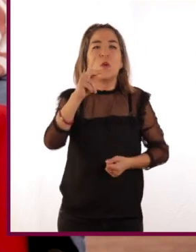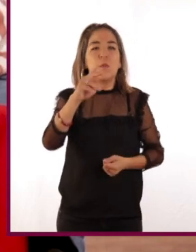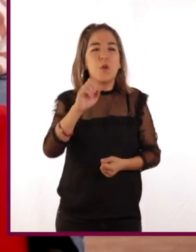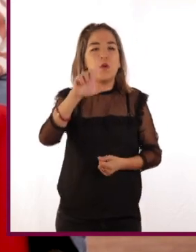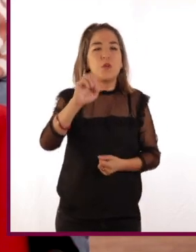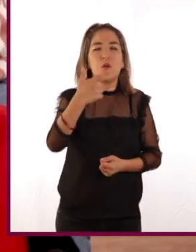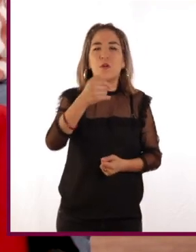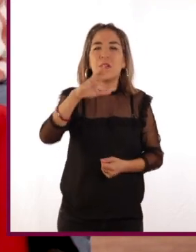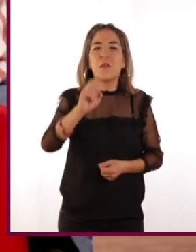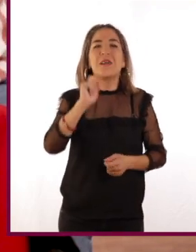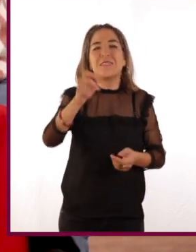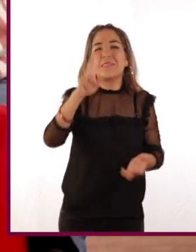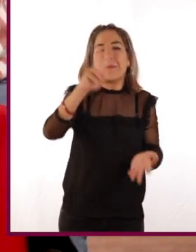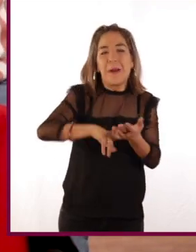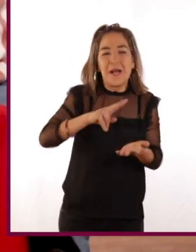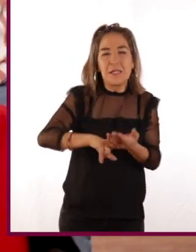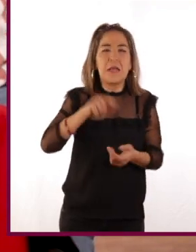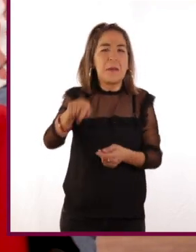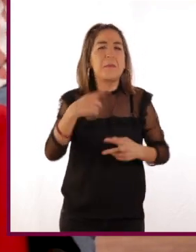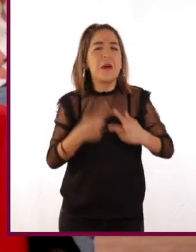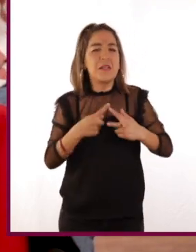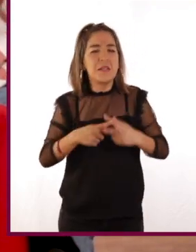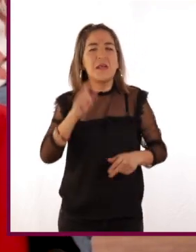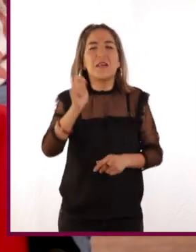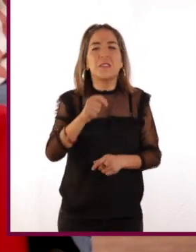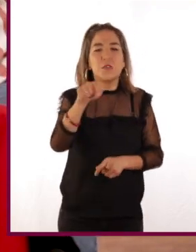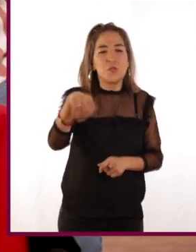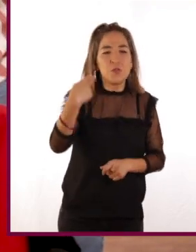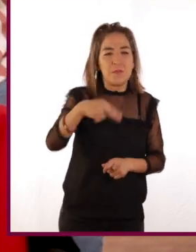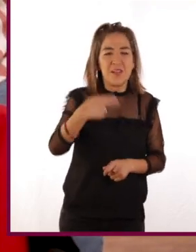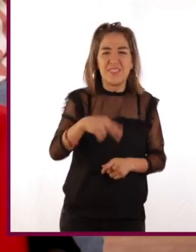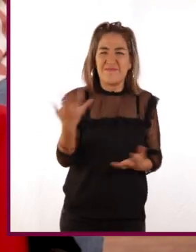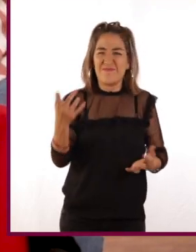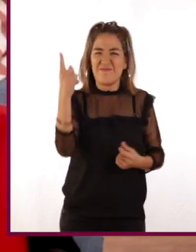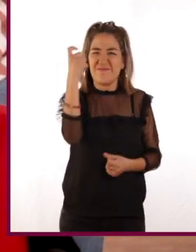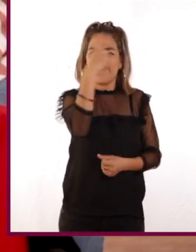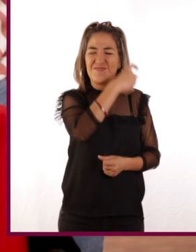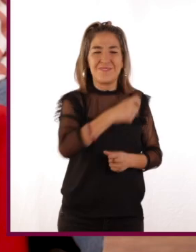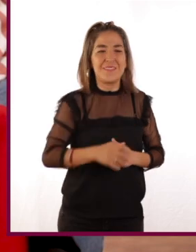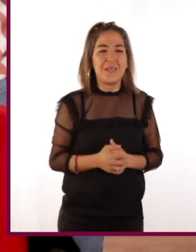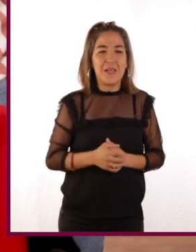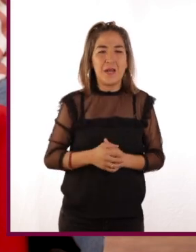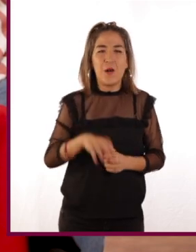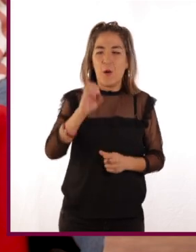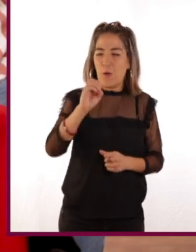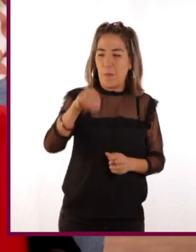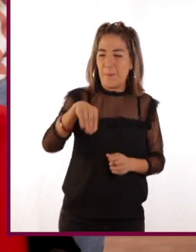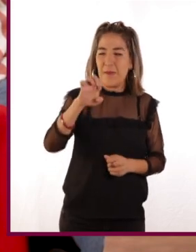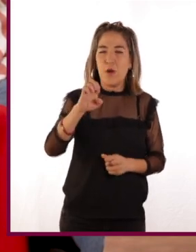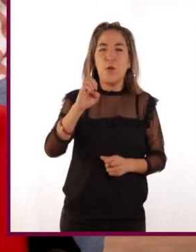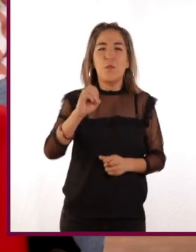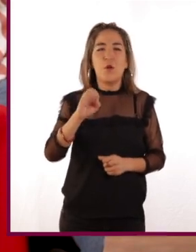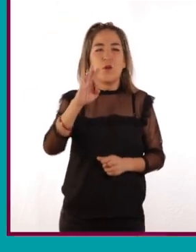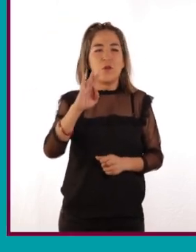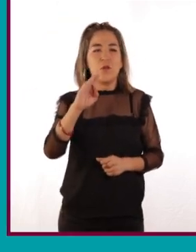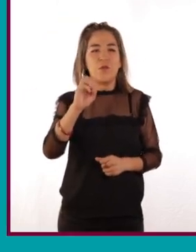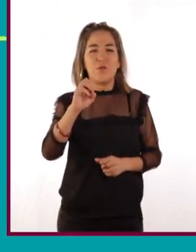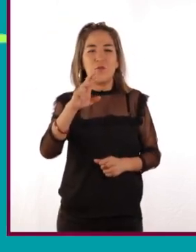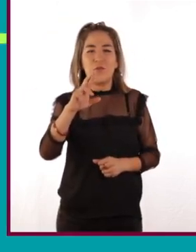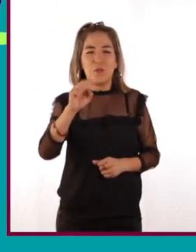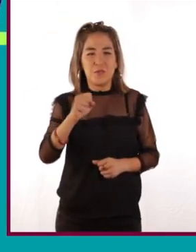espacios topológicos, digamos, equivalentes. En matemáticas eso tiene un nombre bien difícil: